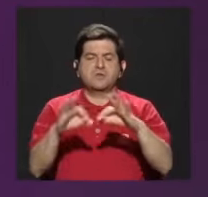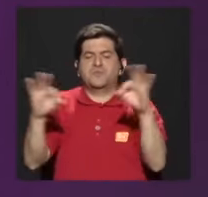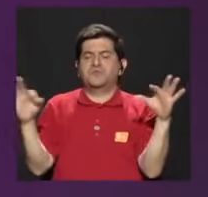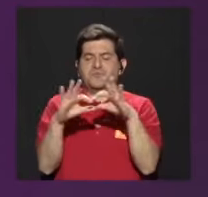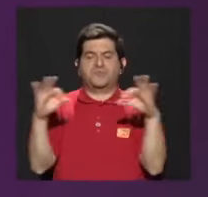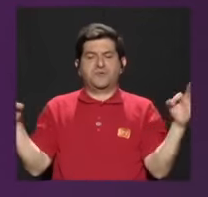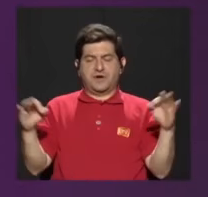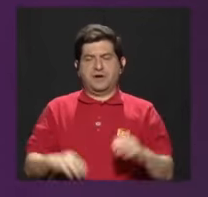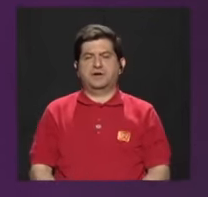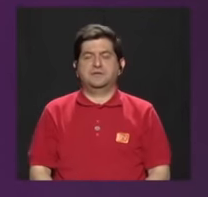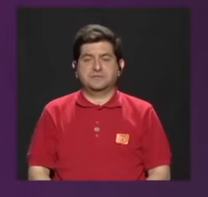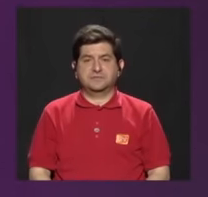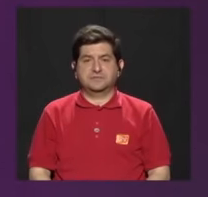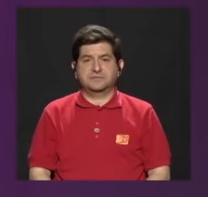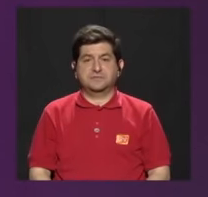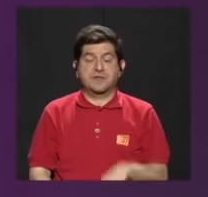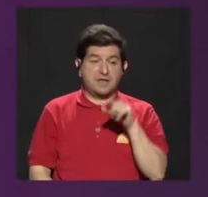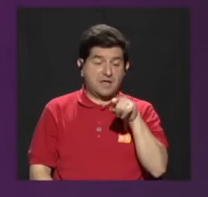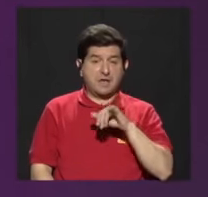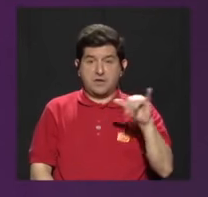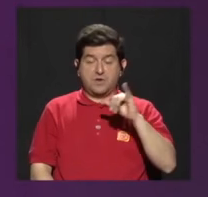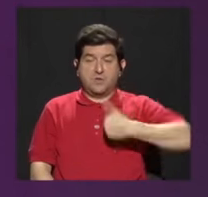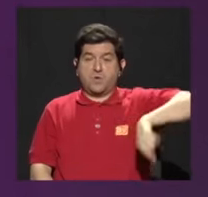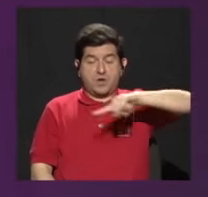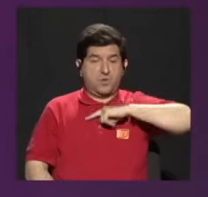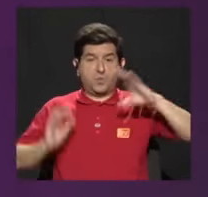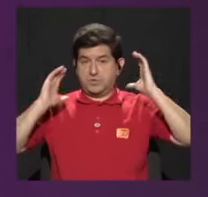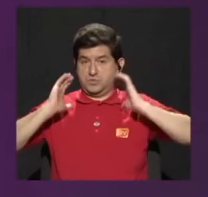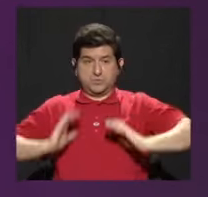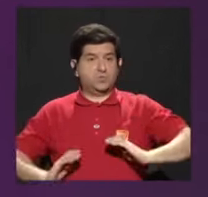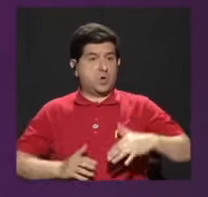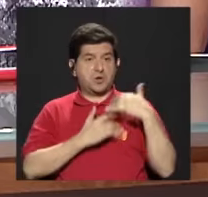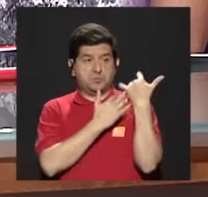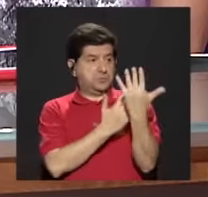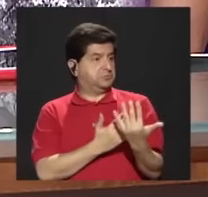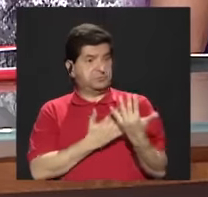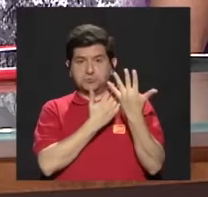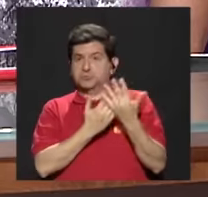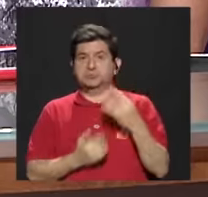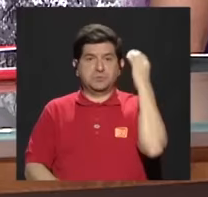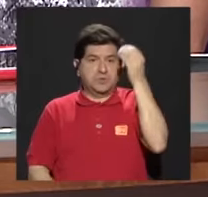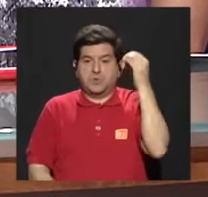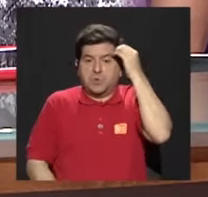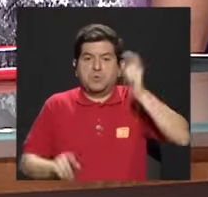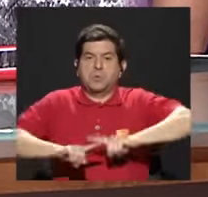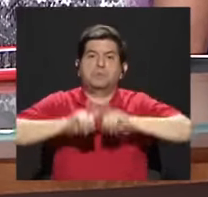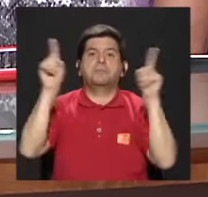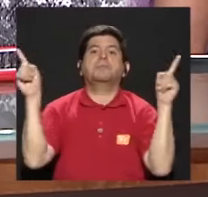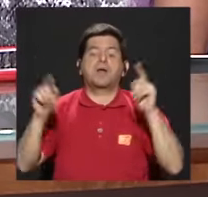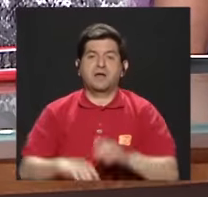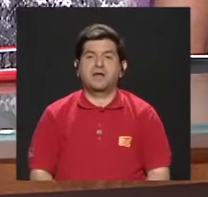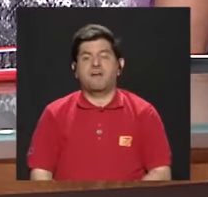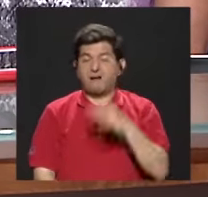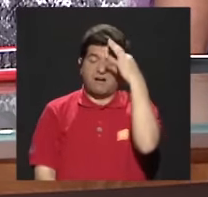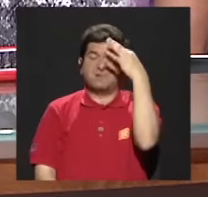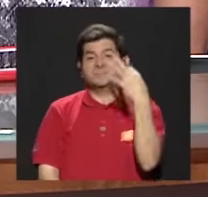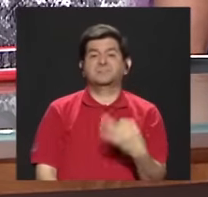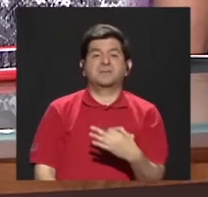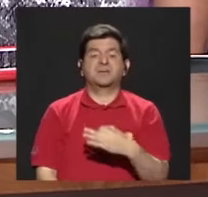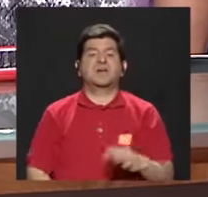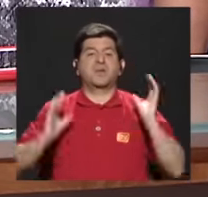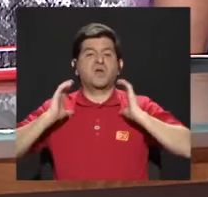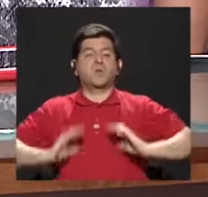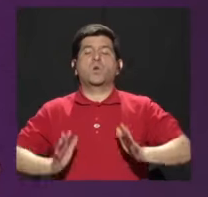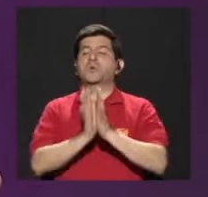¿verdad?, piropos, etcétera, que además nuestros cuerpos no están esperando este tipo de opiniones, pero entonces se nos considera como